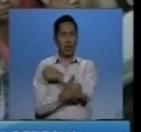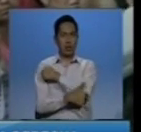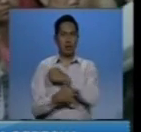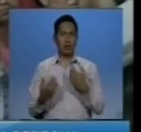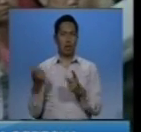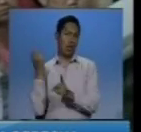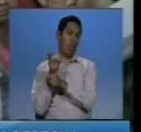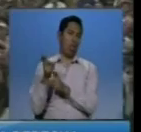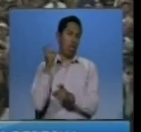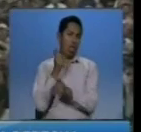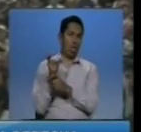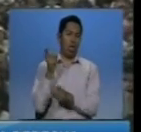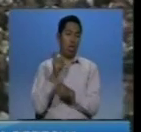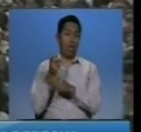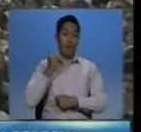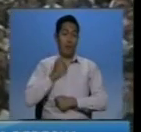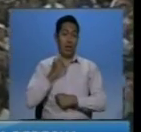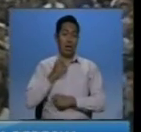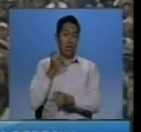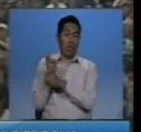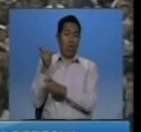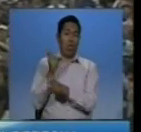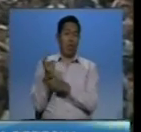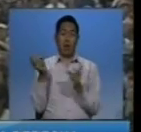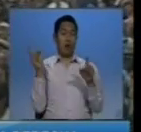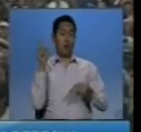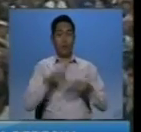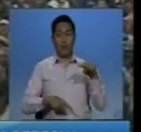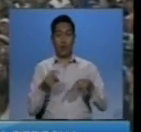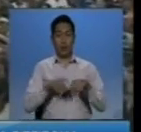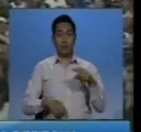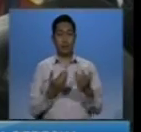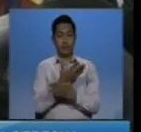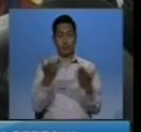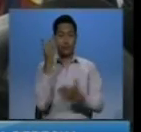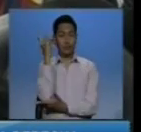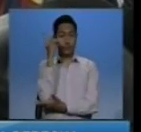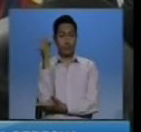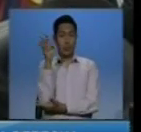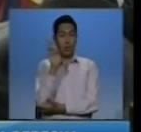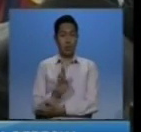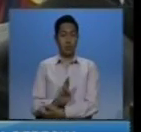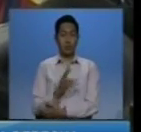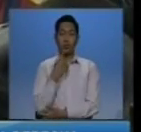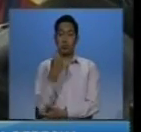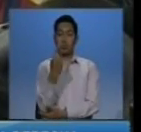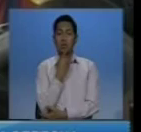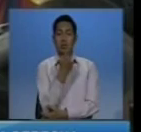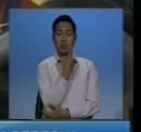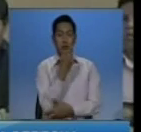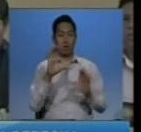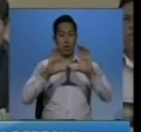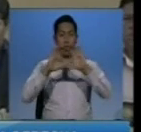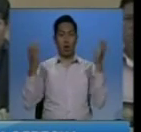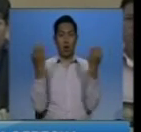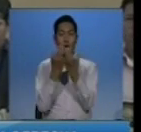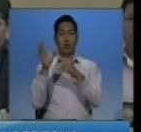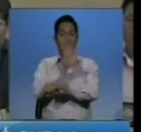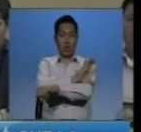militarmente. Las declaraciones las dio en la ciudad de Tajira, al sur del país, durante el Congreso número 14 de la Federación de